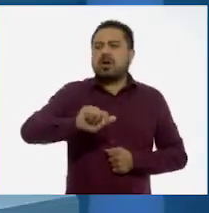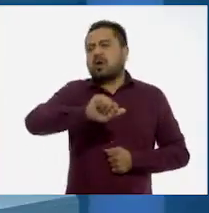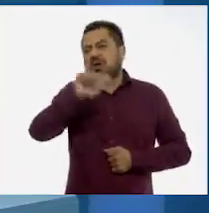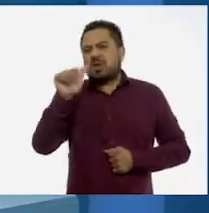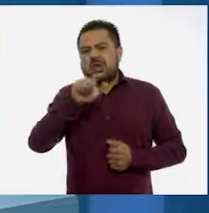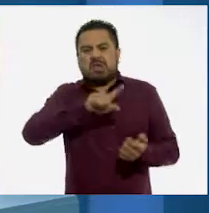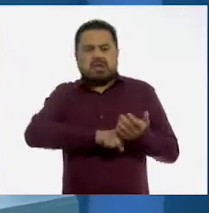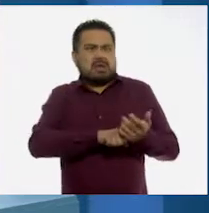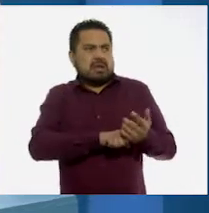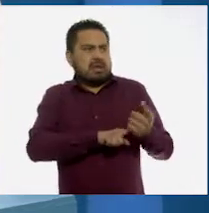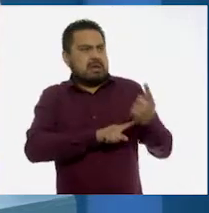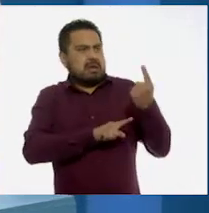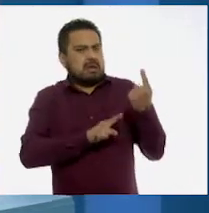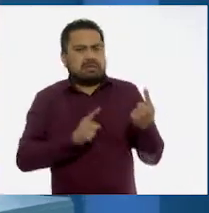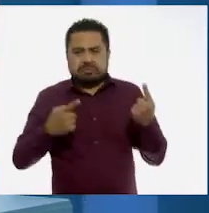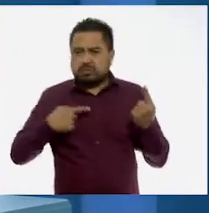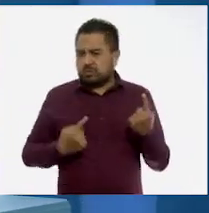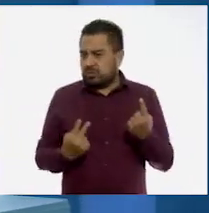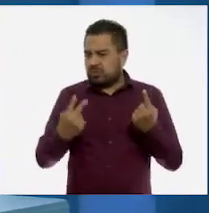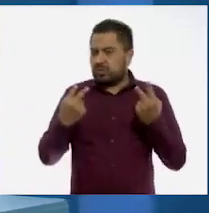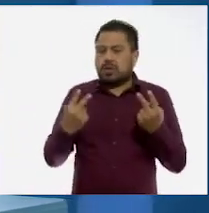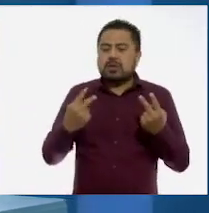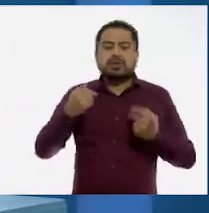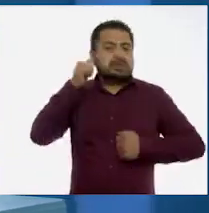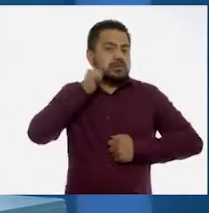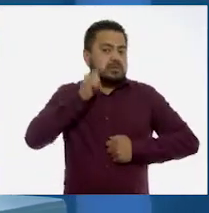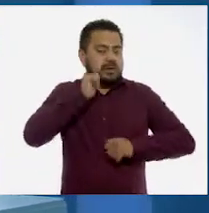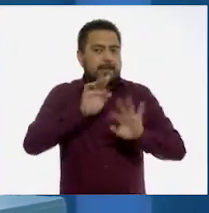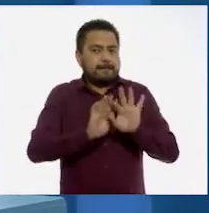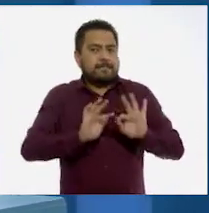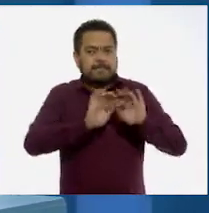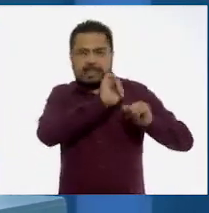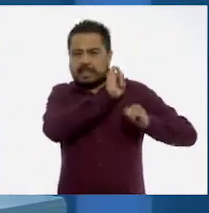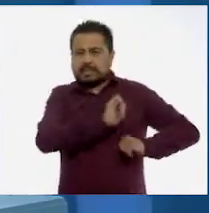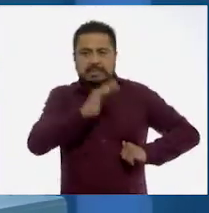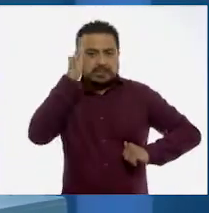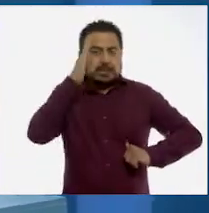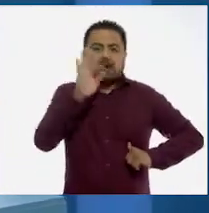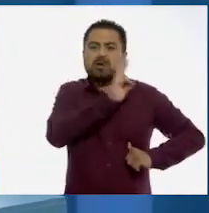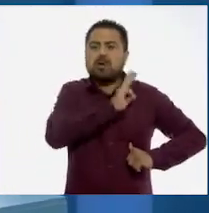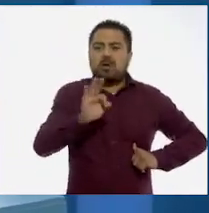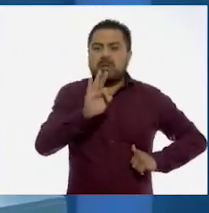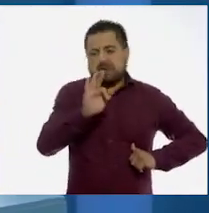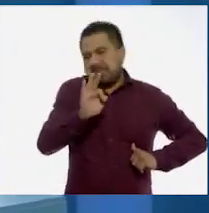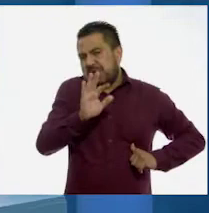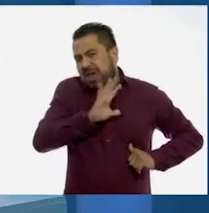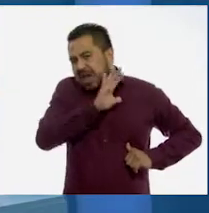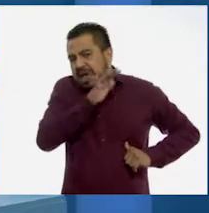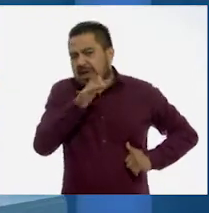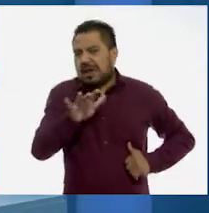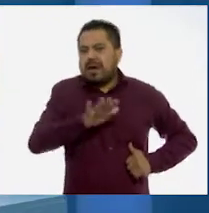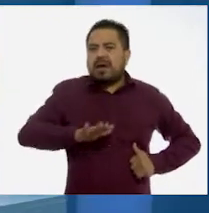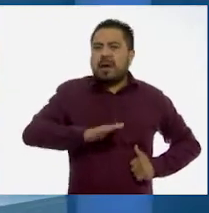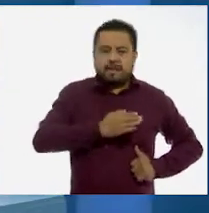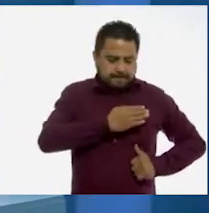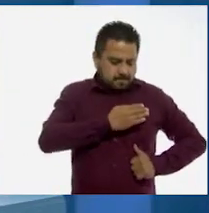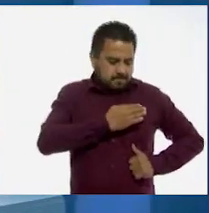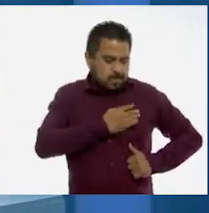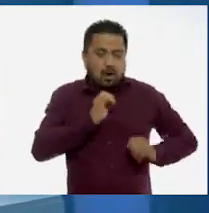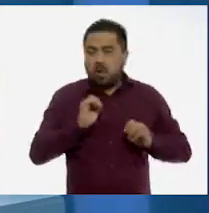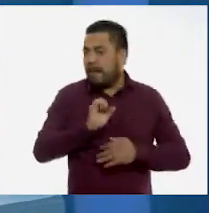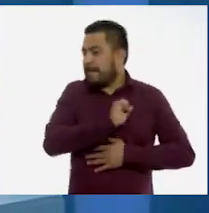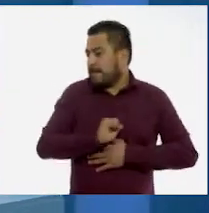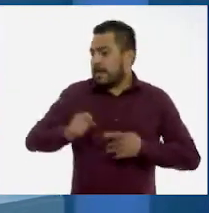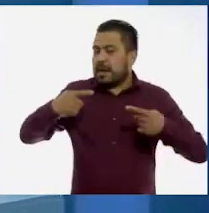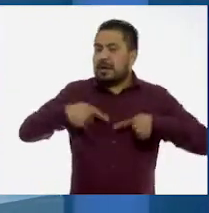antagonista. Así es, siempre hay un personaje principal que puede ser, en términos generales, bueno o malo,